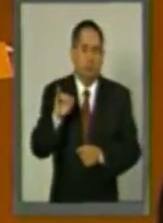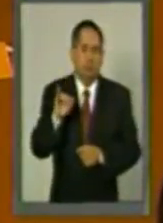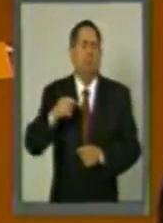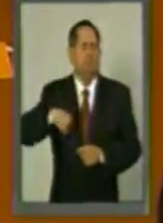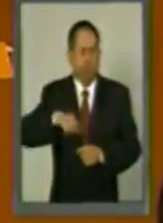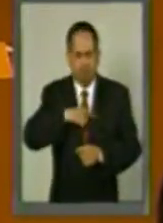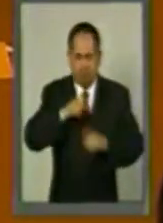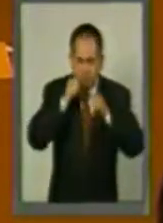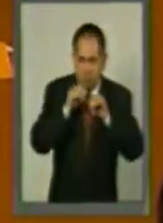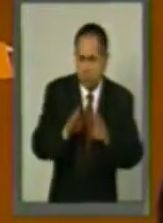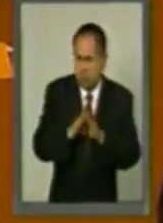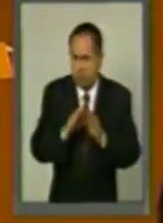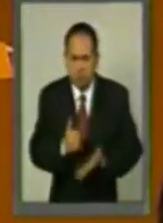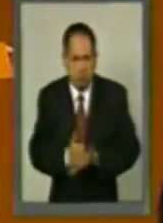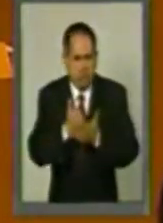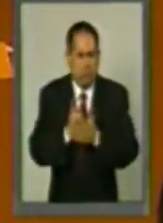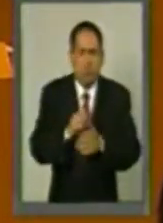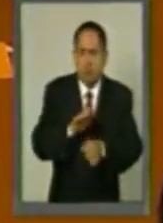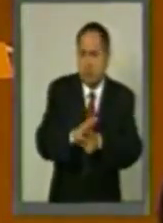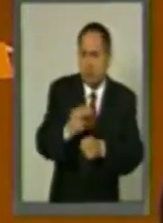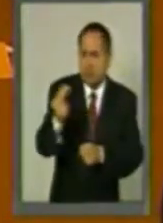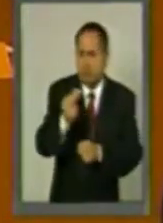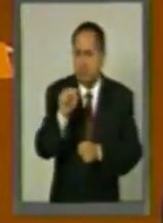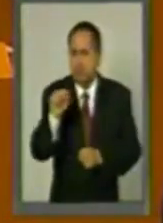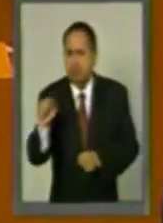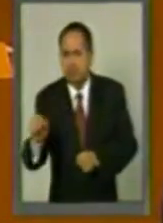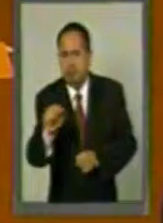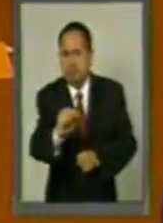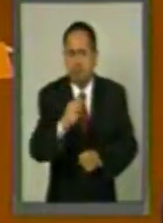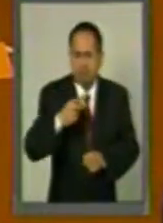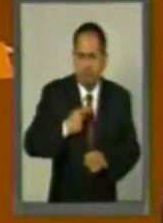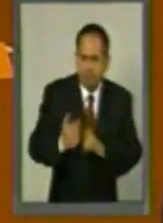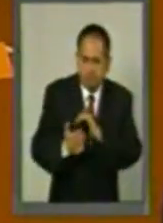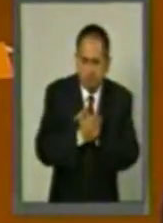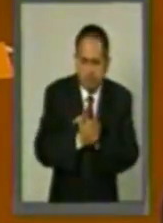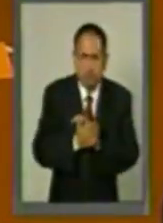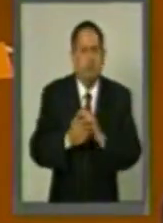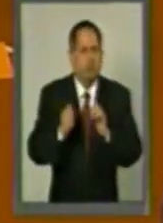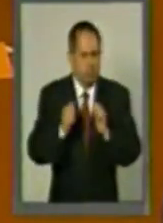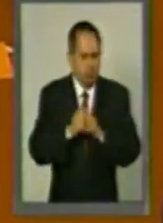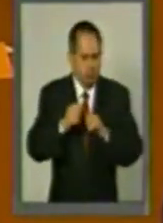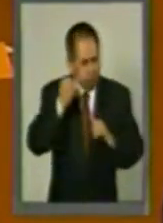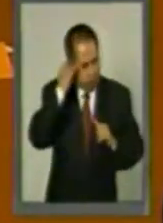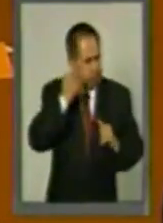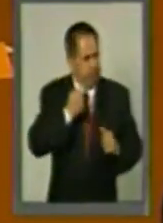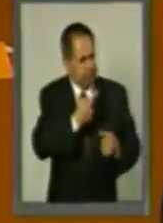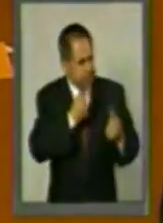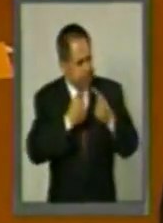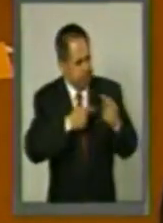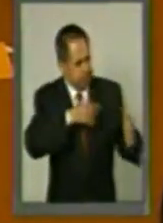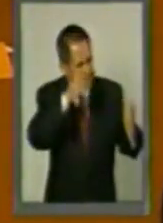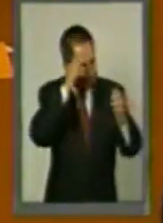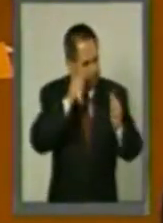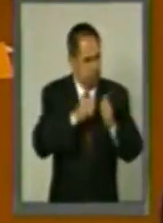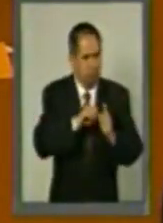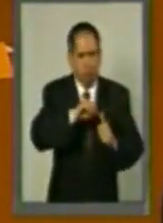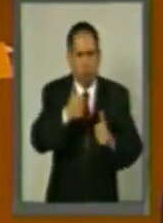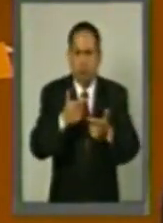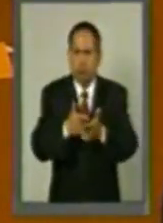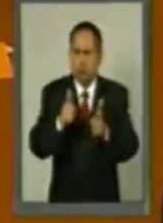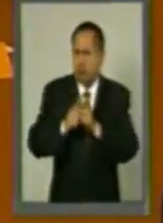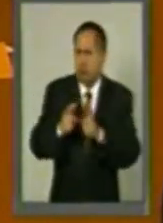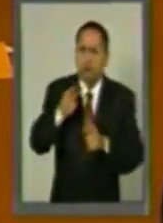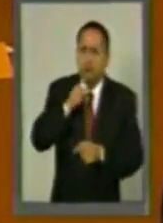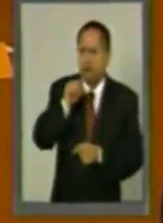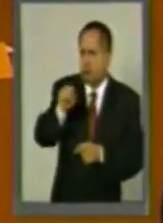estado atentos a las exigencias de la ciudadanía y construyendo el acuerdo con los diversos grupos